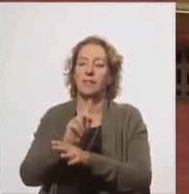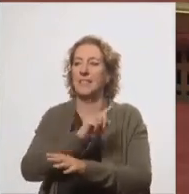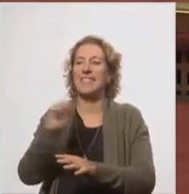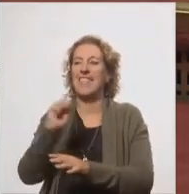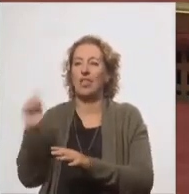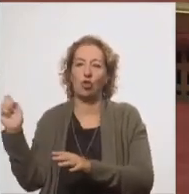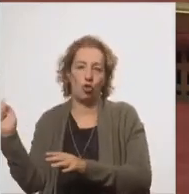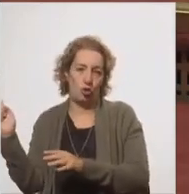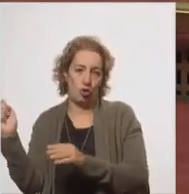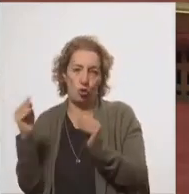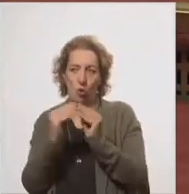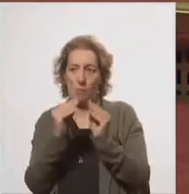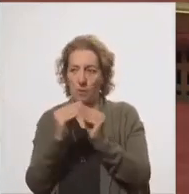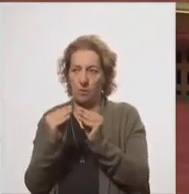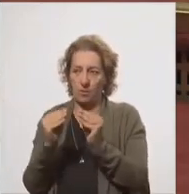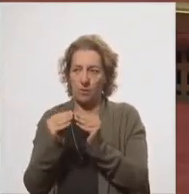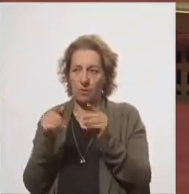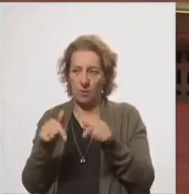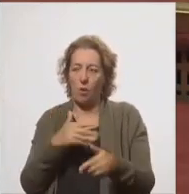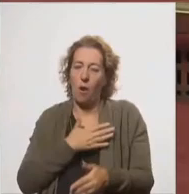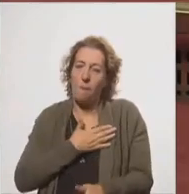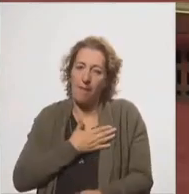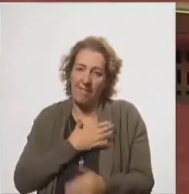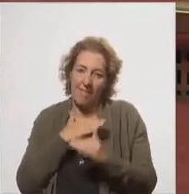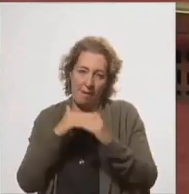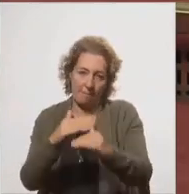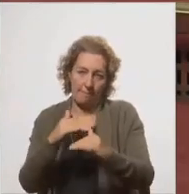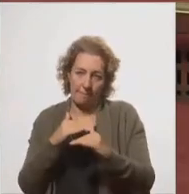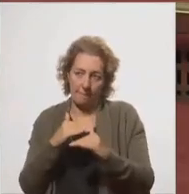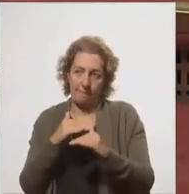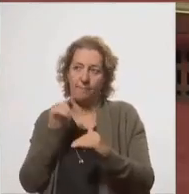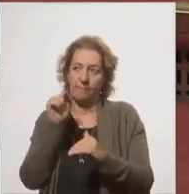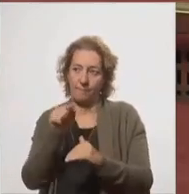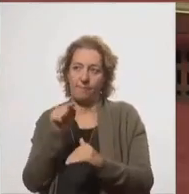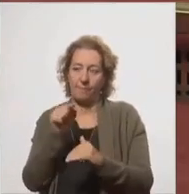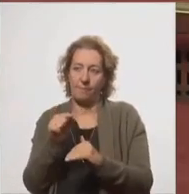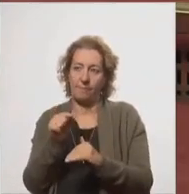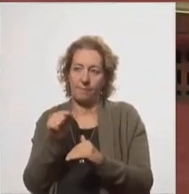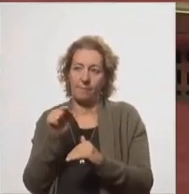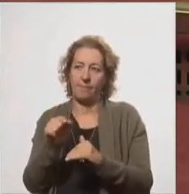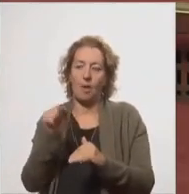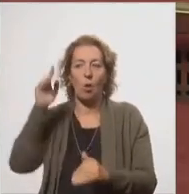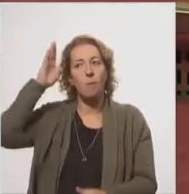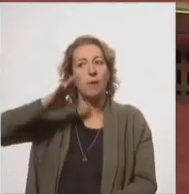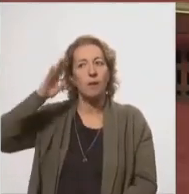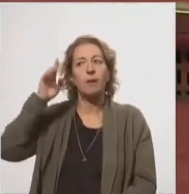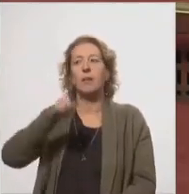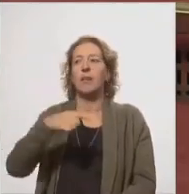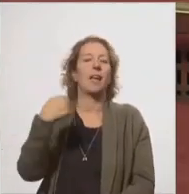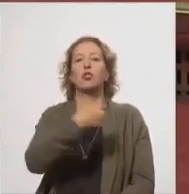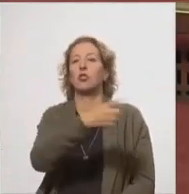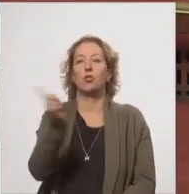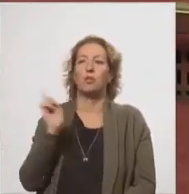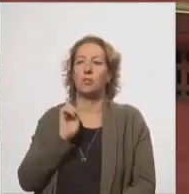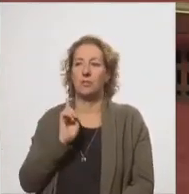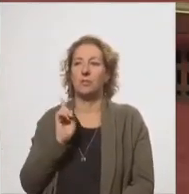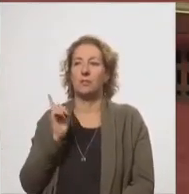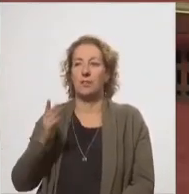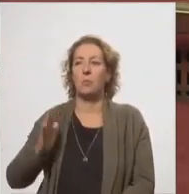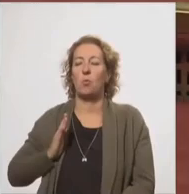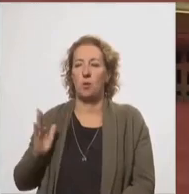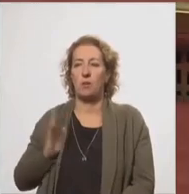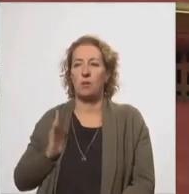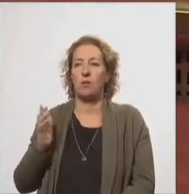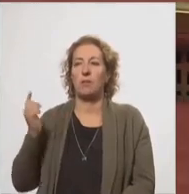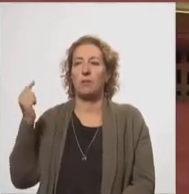de compatriotas con empatía. En ella, el homenaje a Belela y a todas, reitero, las